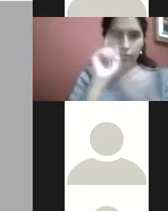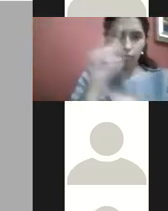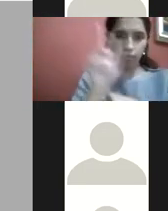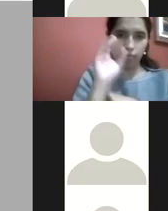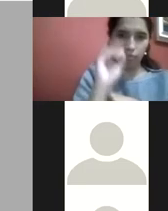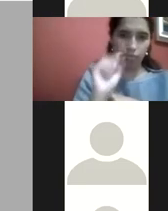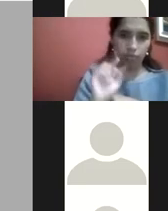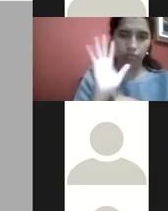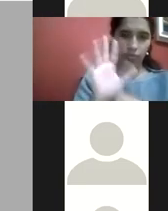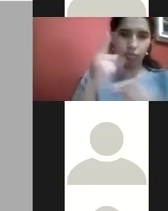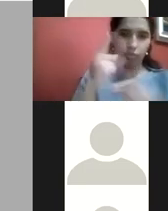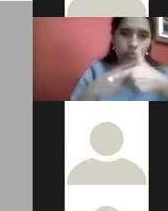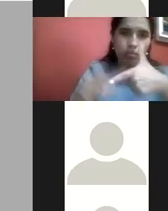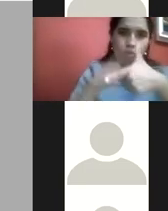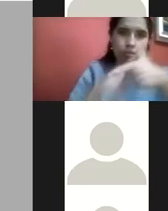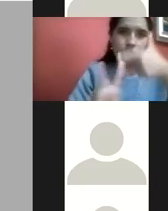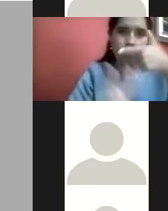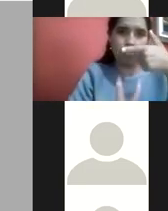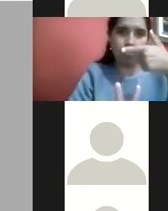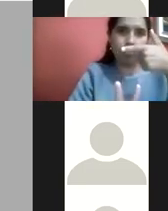2, hago esta división.